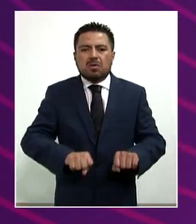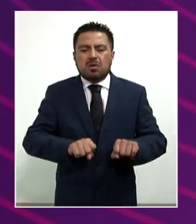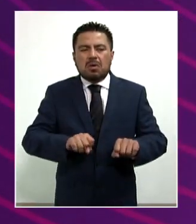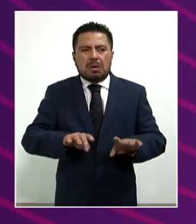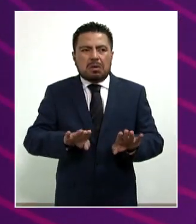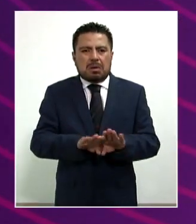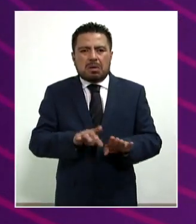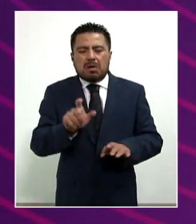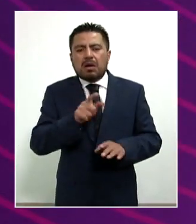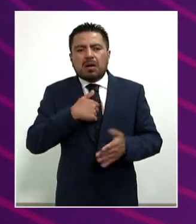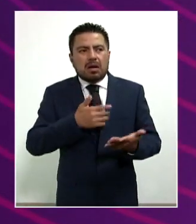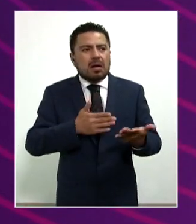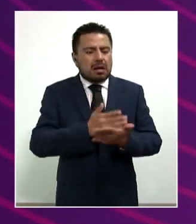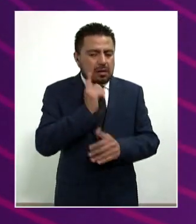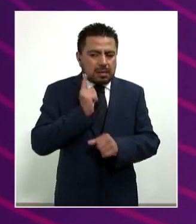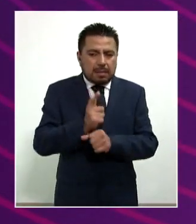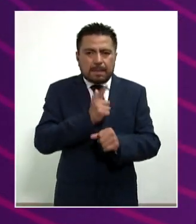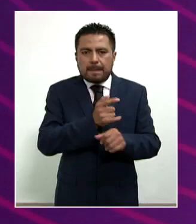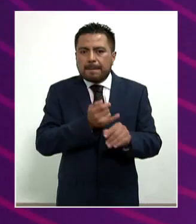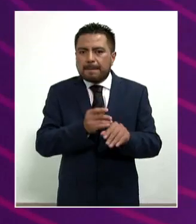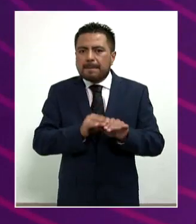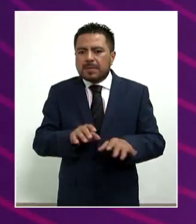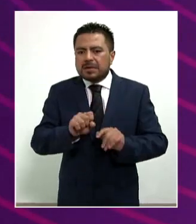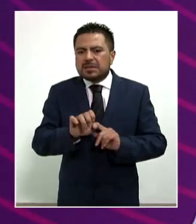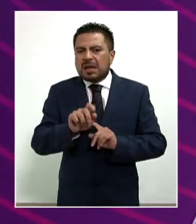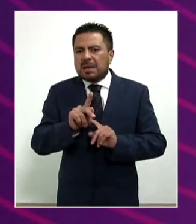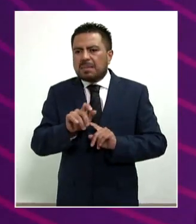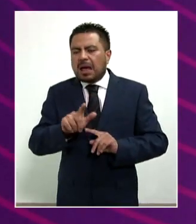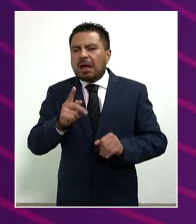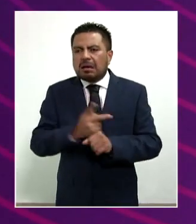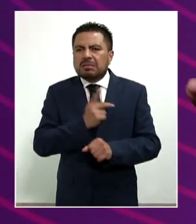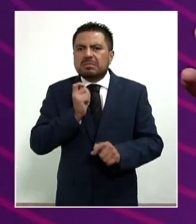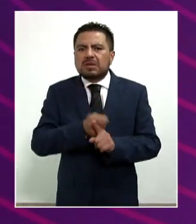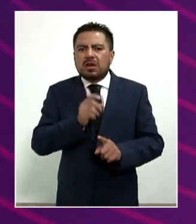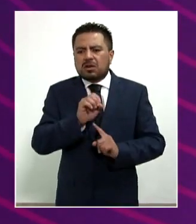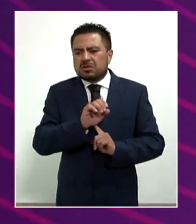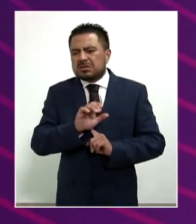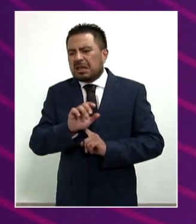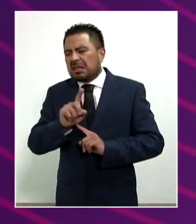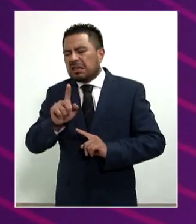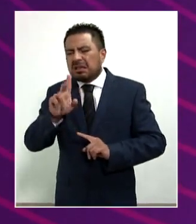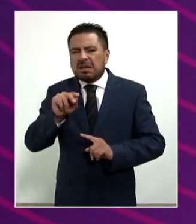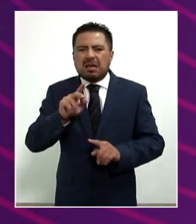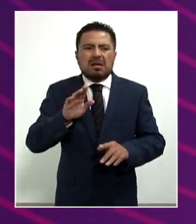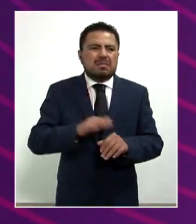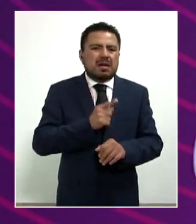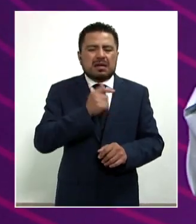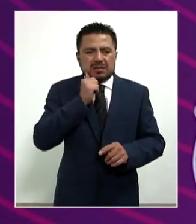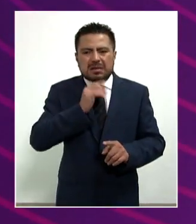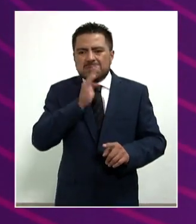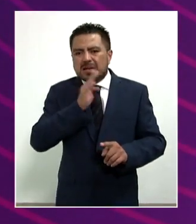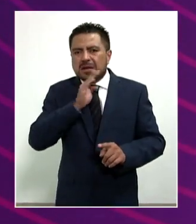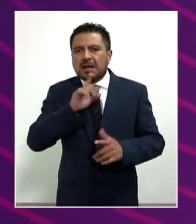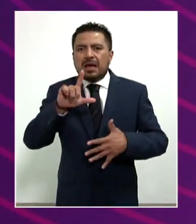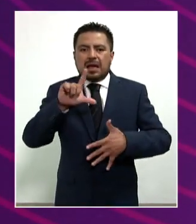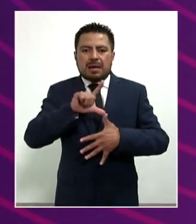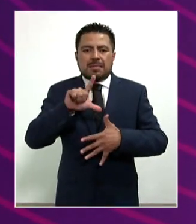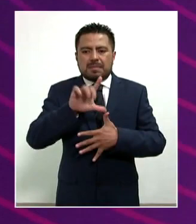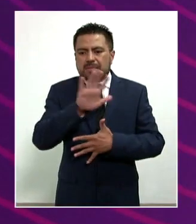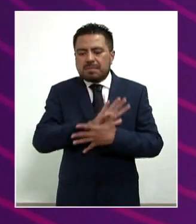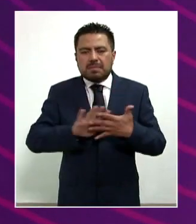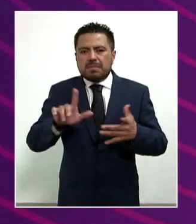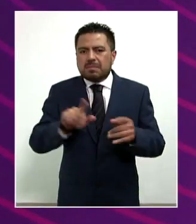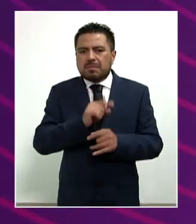Entonces, cuando fuimos a ver los datos de la CEPAL de qué ha pasado, no en la OCDE, porque entonces pues, ahí siempre nos va mal, sino en América